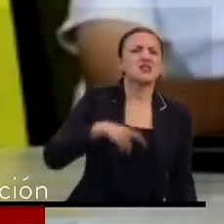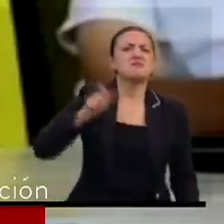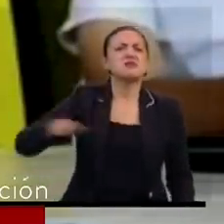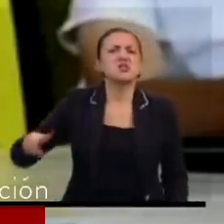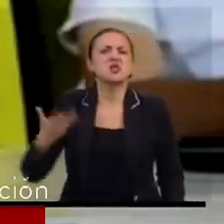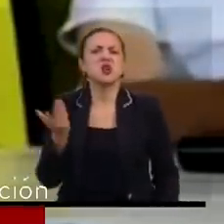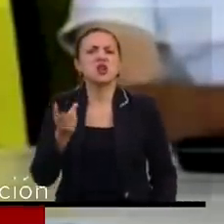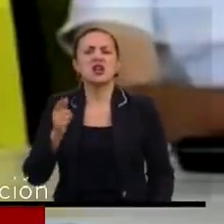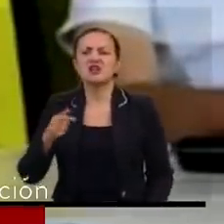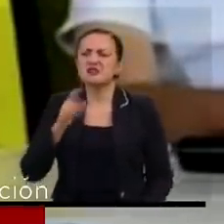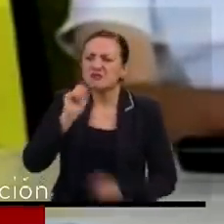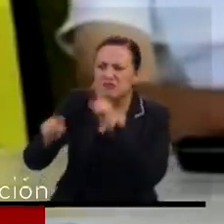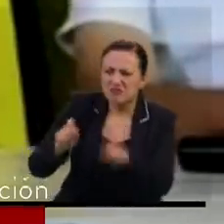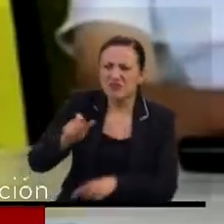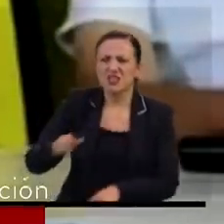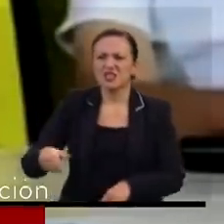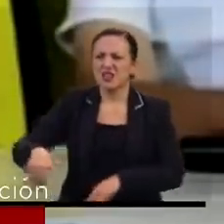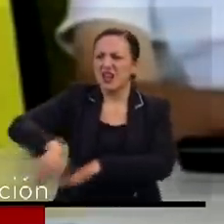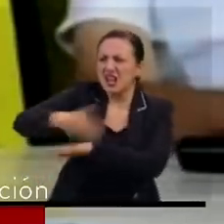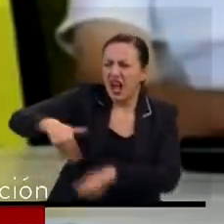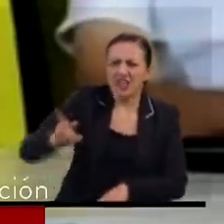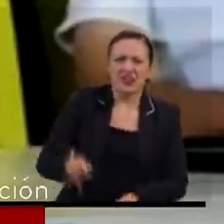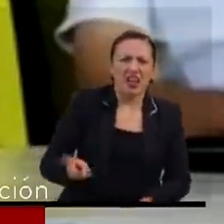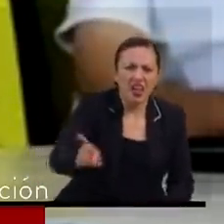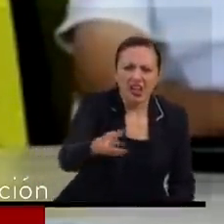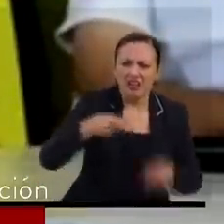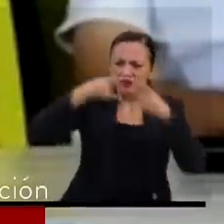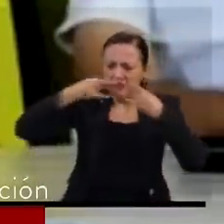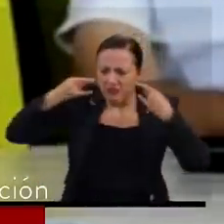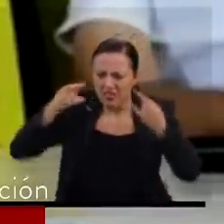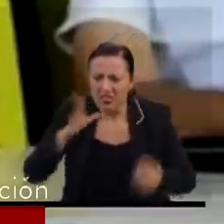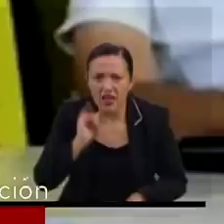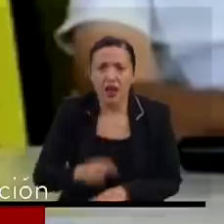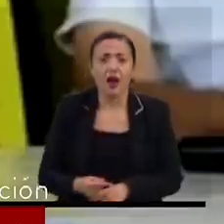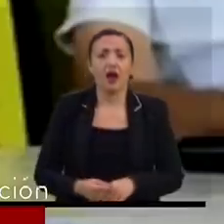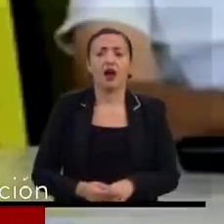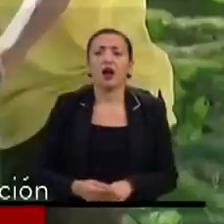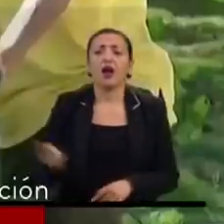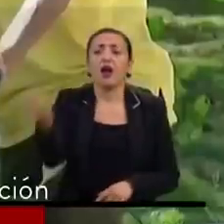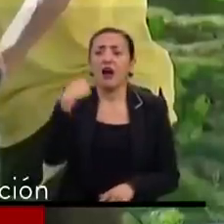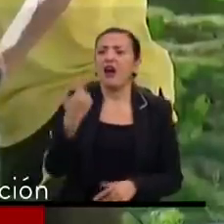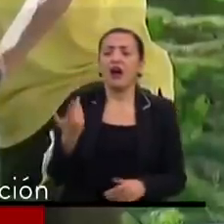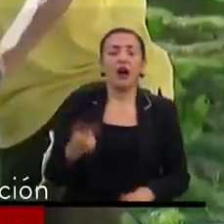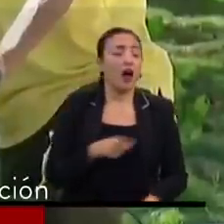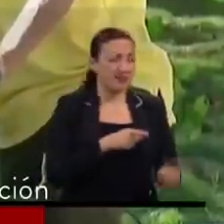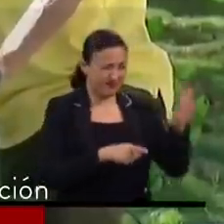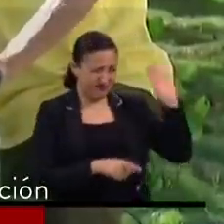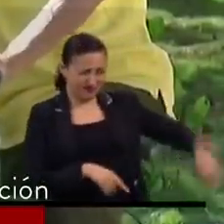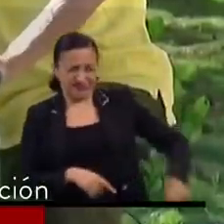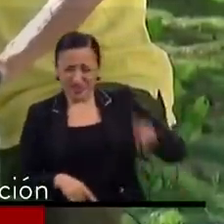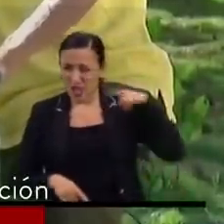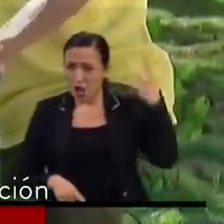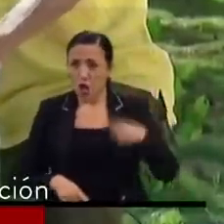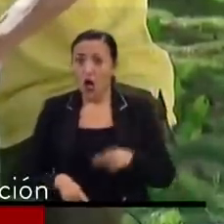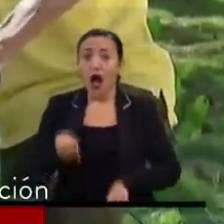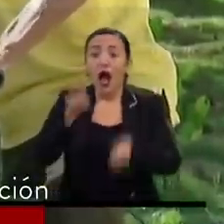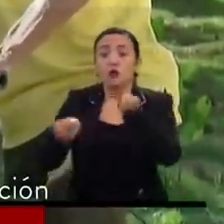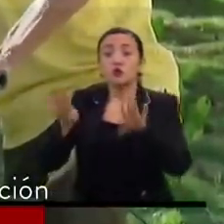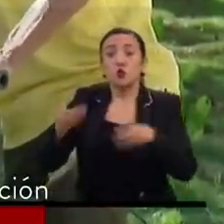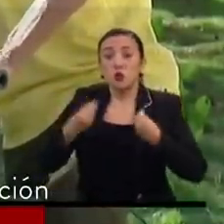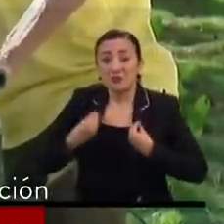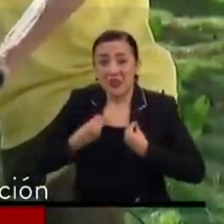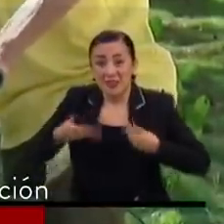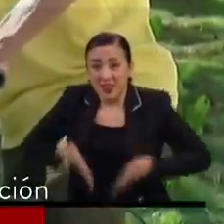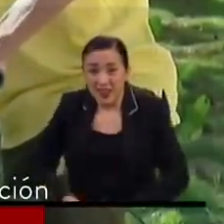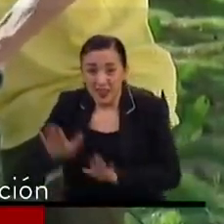que hacen allí en la calle sin un tapabocas, que nos dicen que nosotros estamos locos. Para algunos cienagueros, el alcalde se